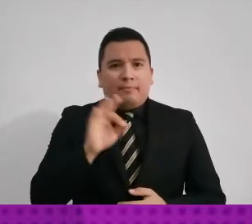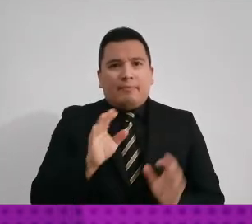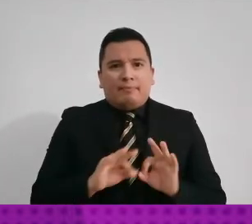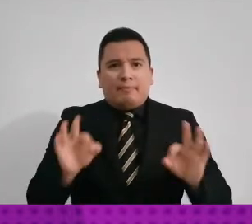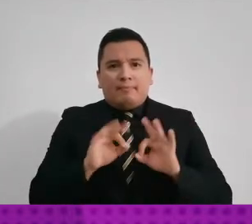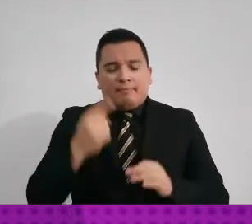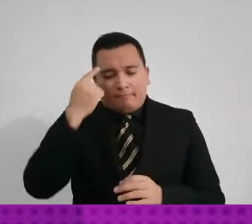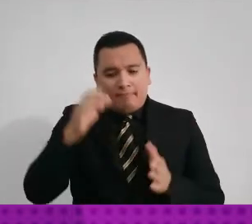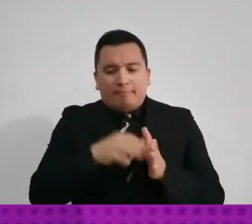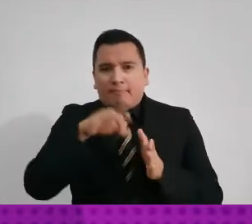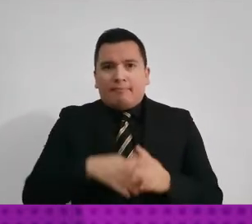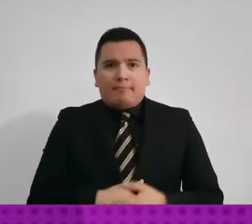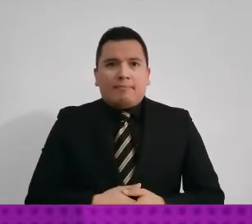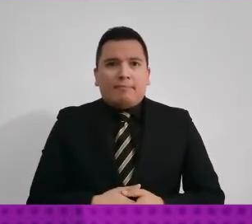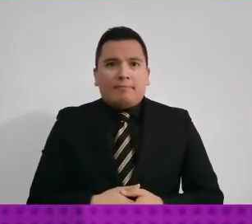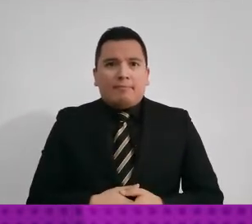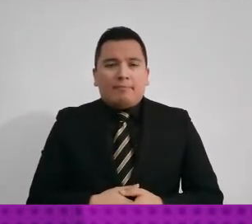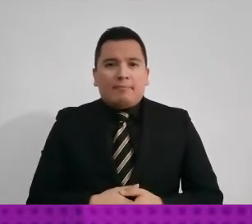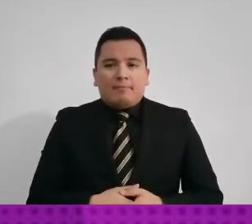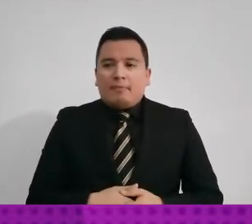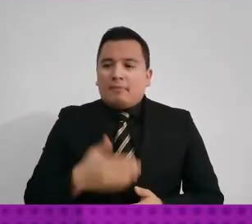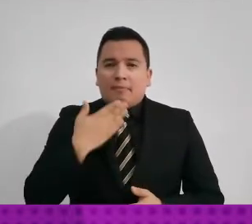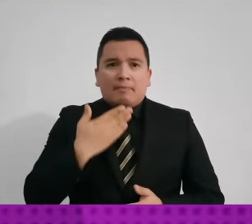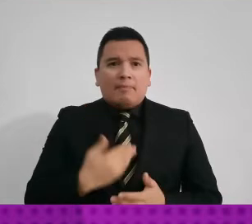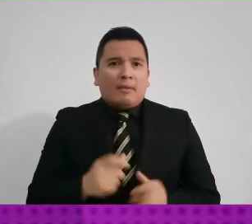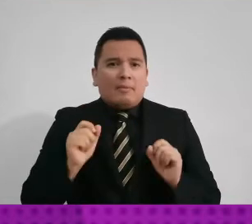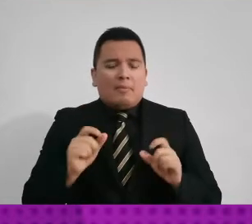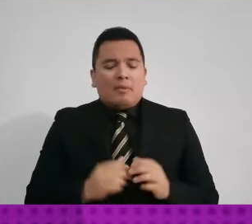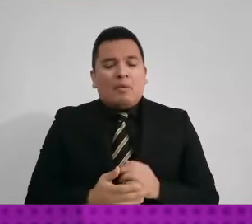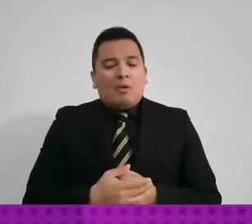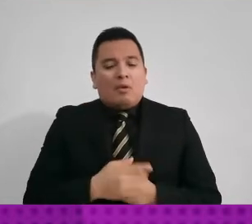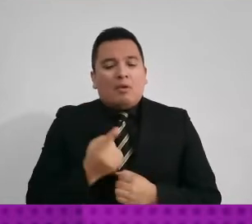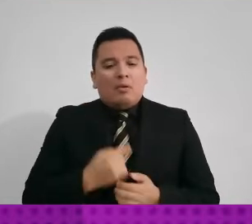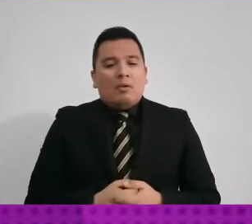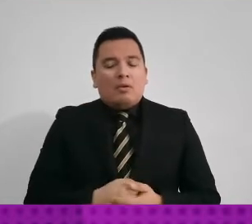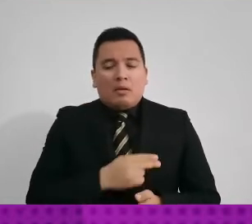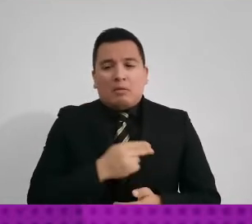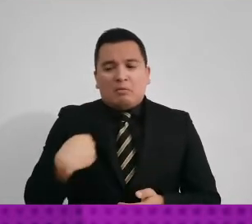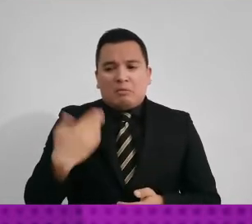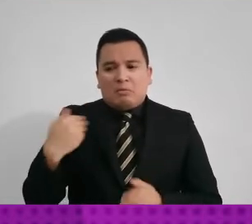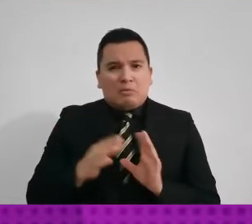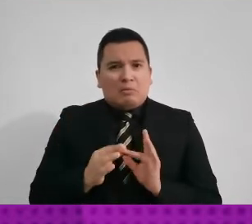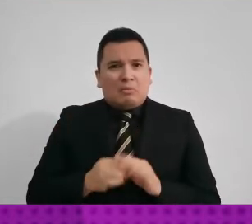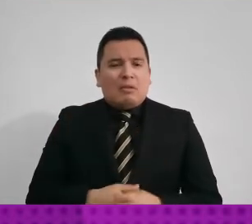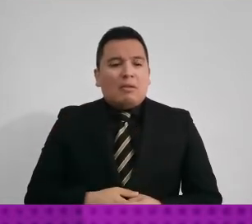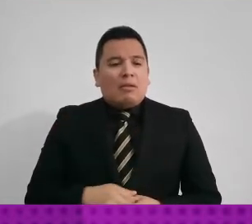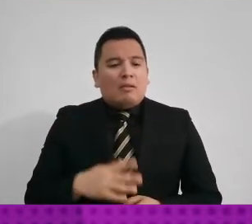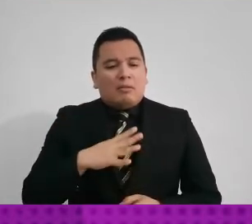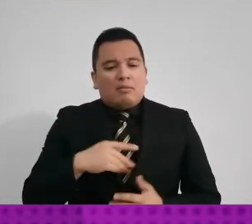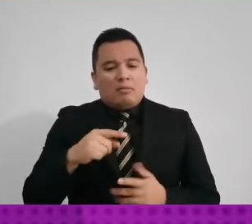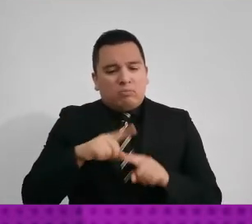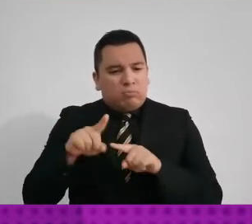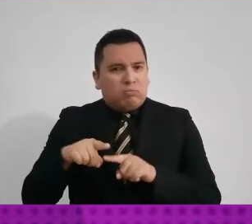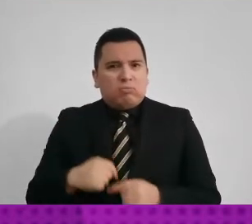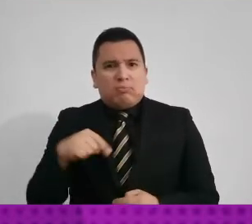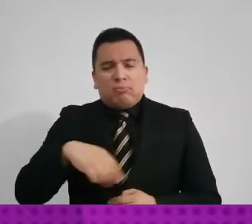fechas relevantes de este proceso electoral. Perfecto, y sobre todo también, como se ha mencionado y hemos vivido en